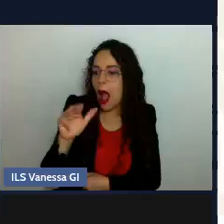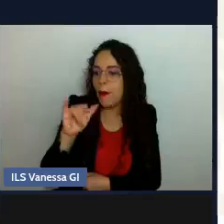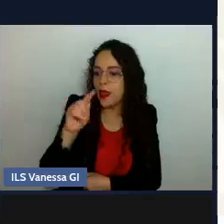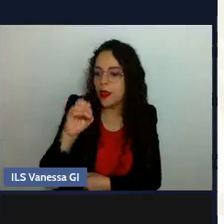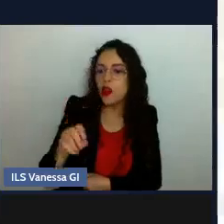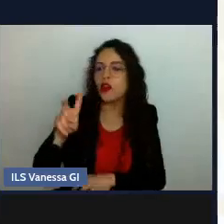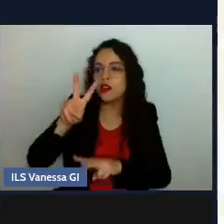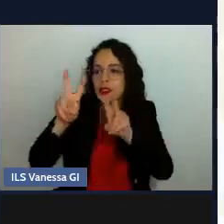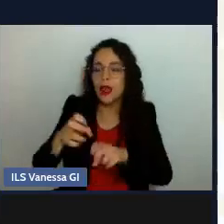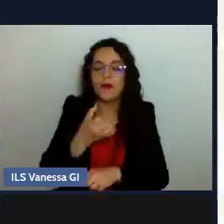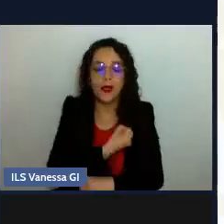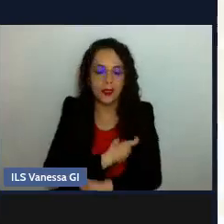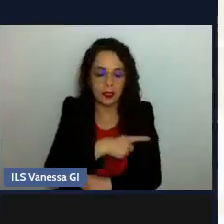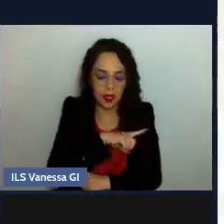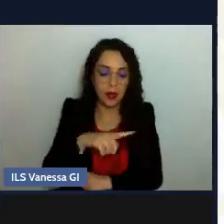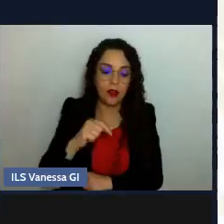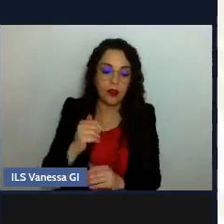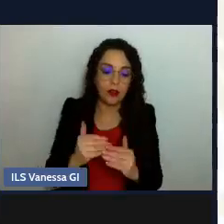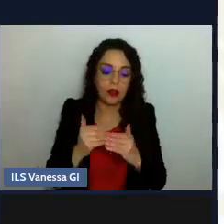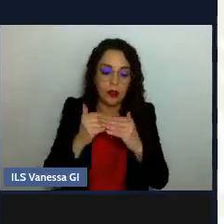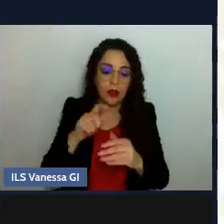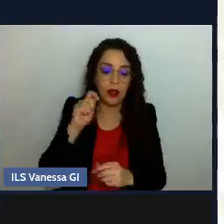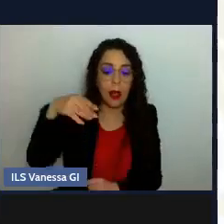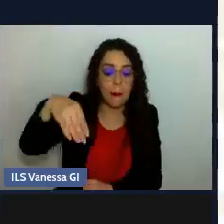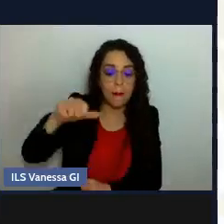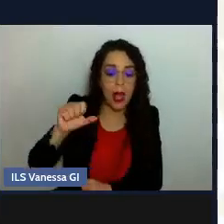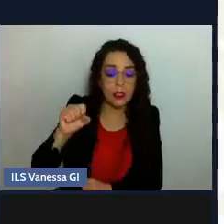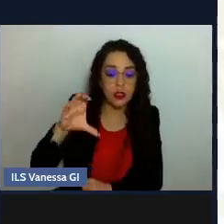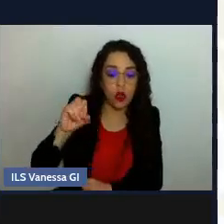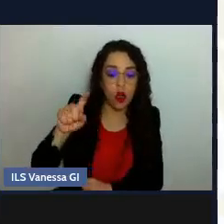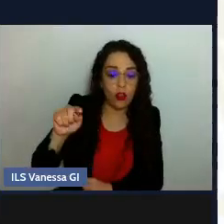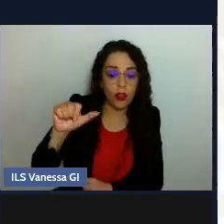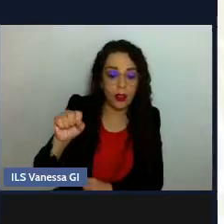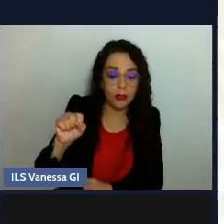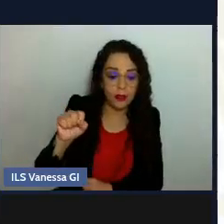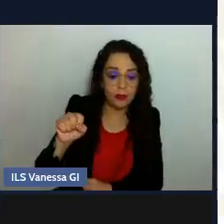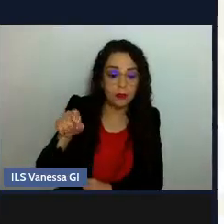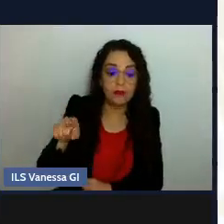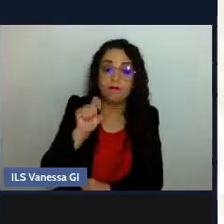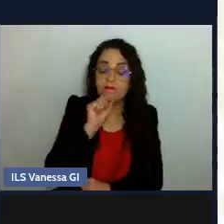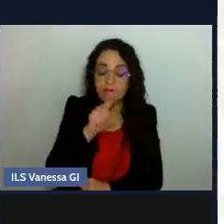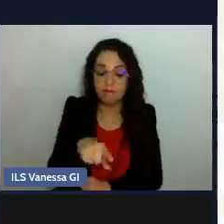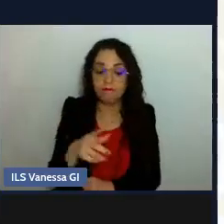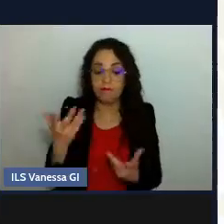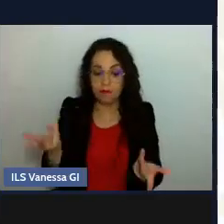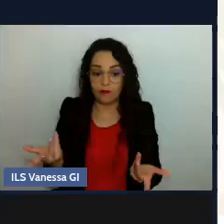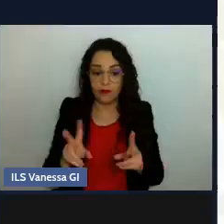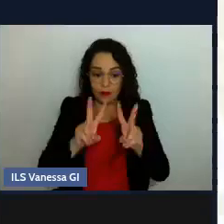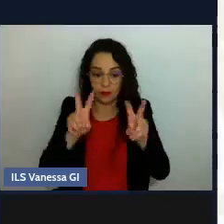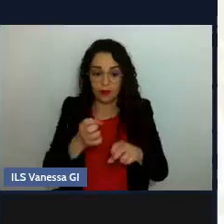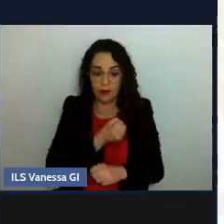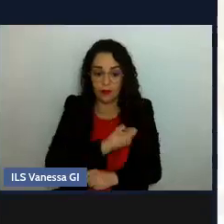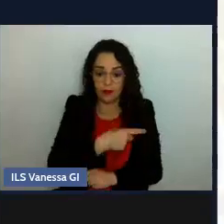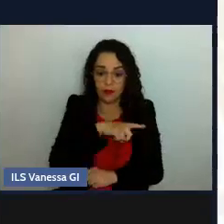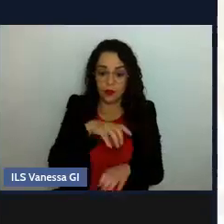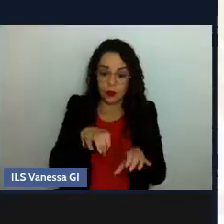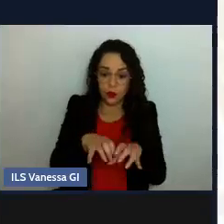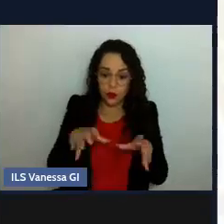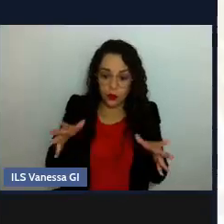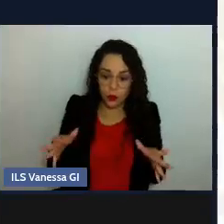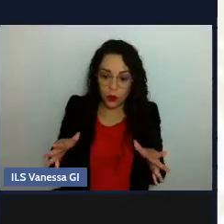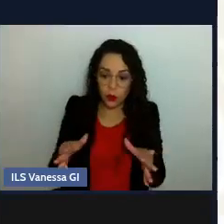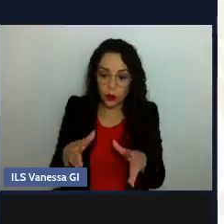integrante en la familia, que son las mascotas. Las mascotas fomentan la salud. ¿Cómo? Pues está comprobado que tener cerca una